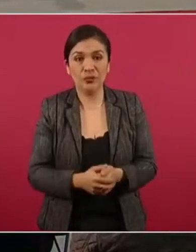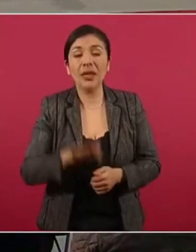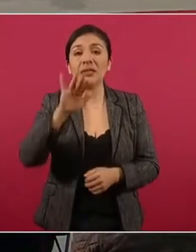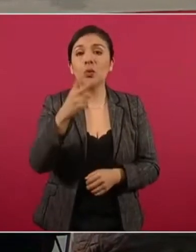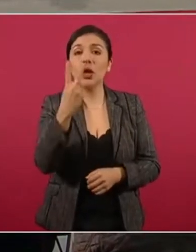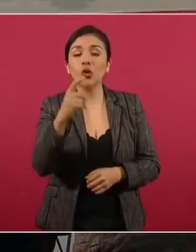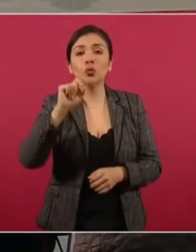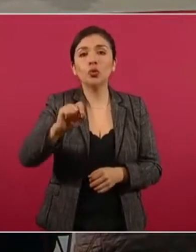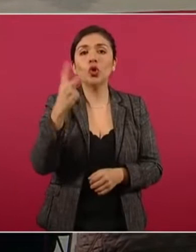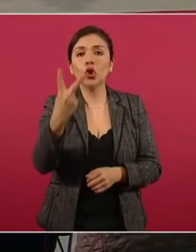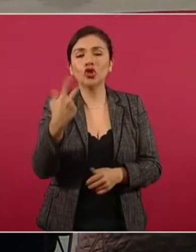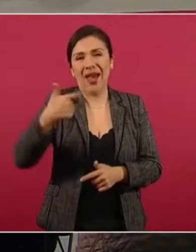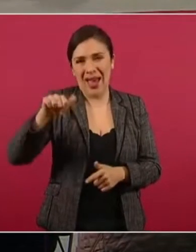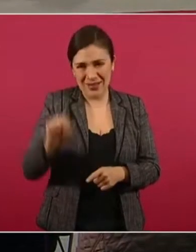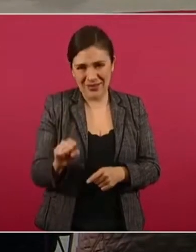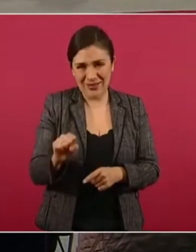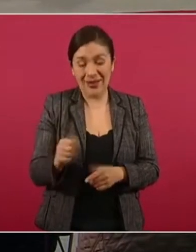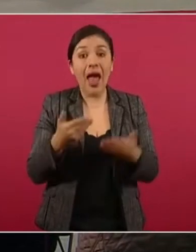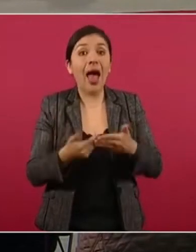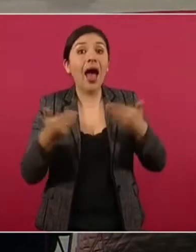52.2 de gas, ahora